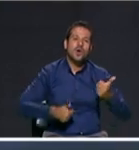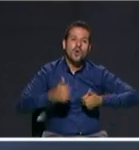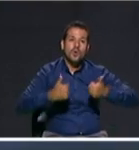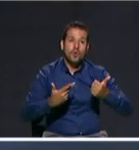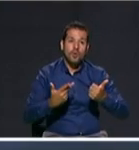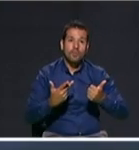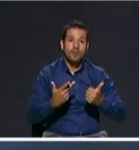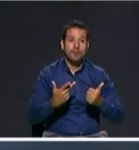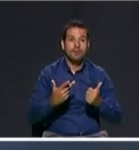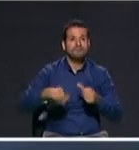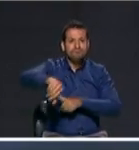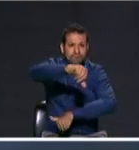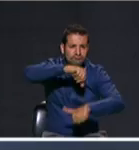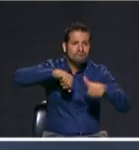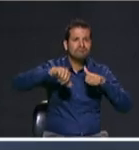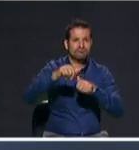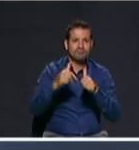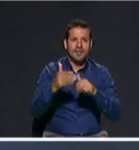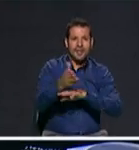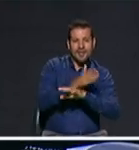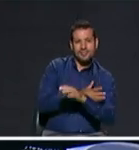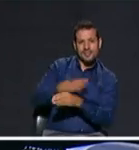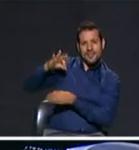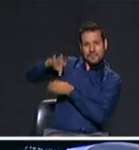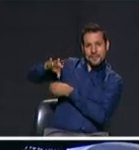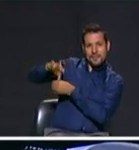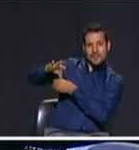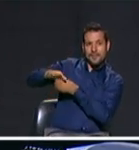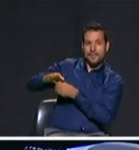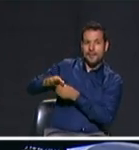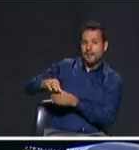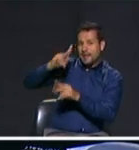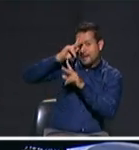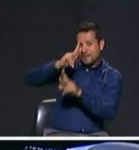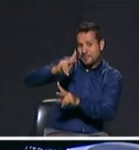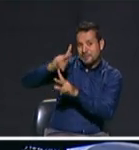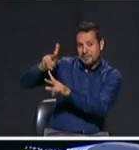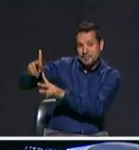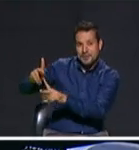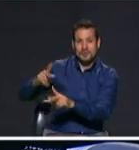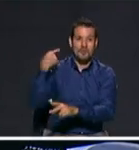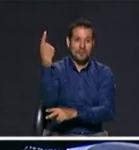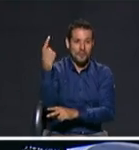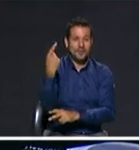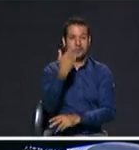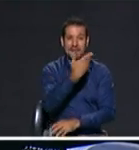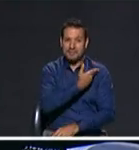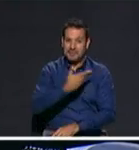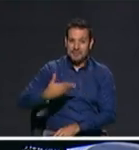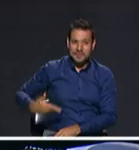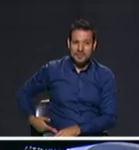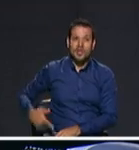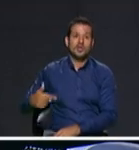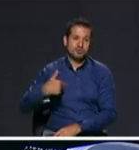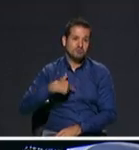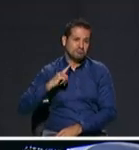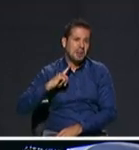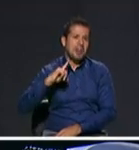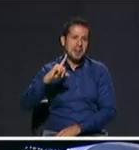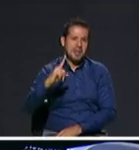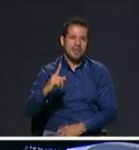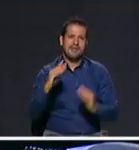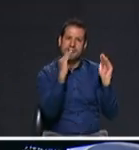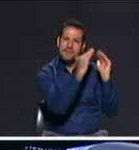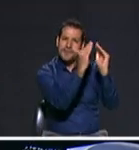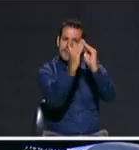puesto 3 en la cantidad en las elecciones pasadas todo el respeto por la política por el gobierno nacional yo he sido una líder de vivienda y he